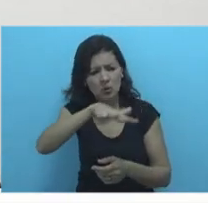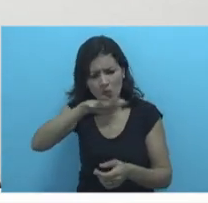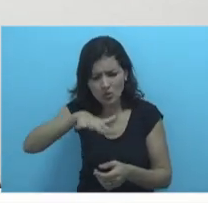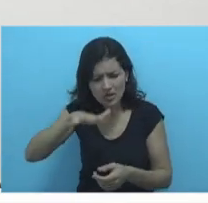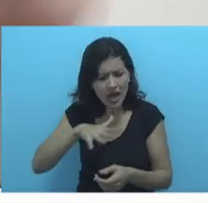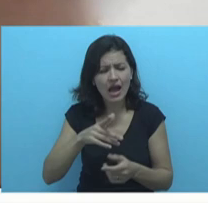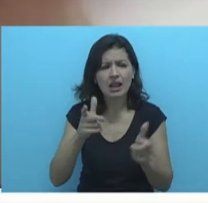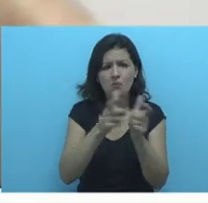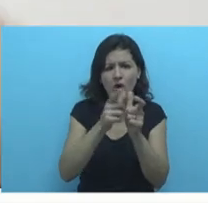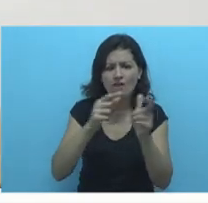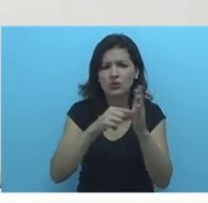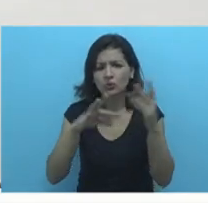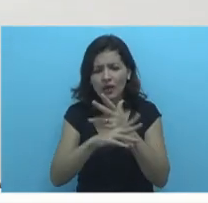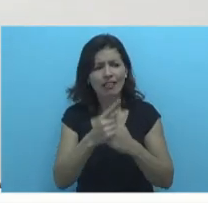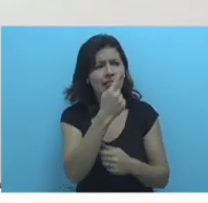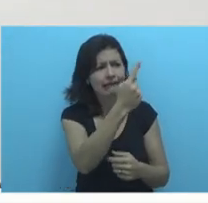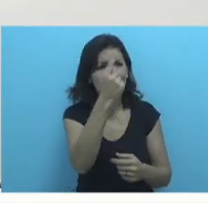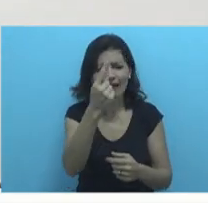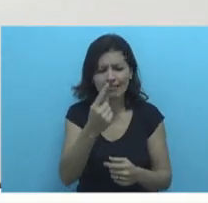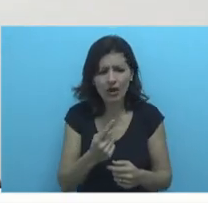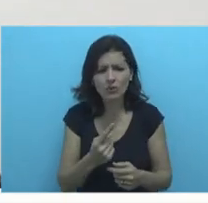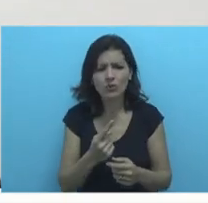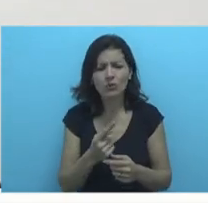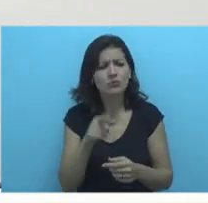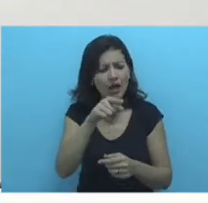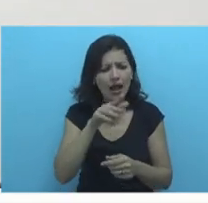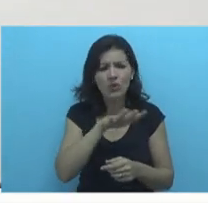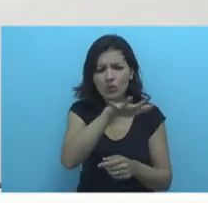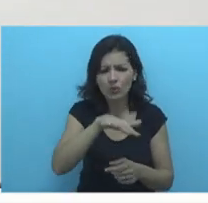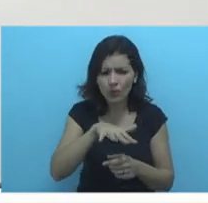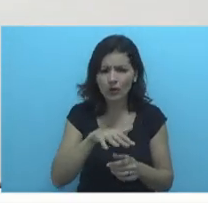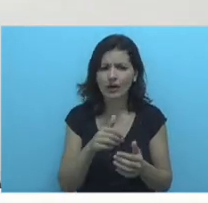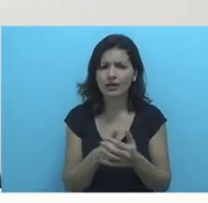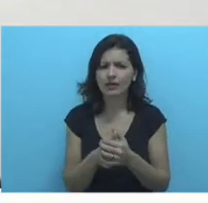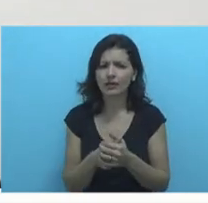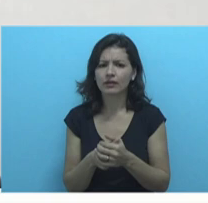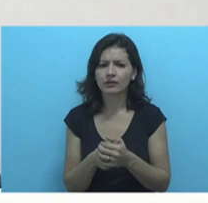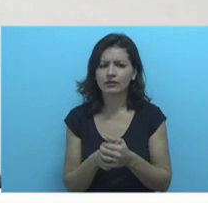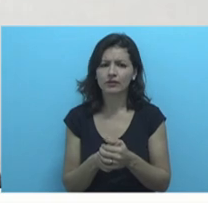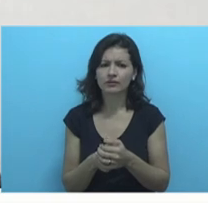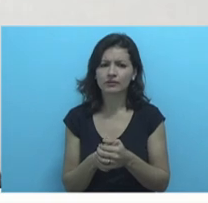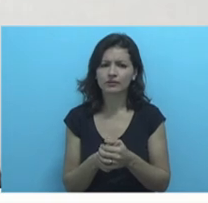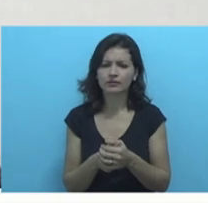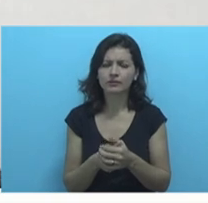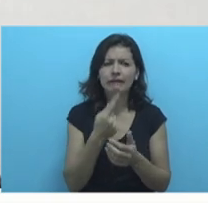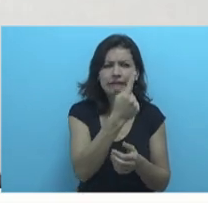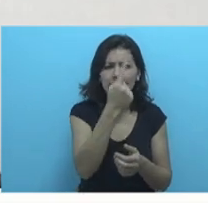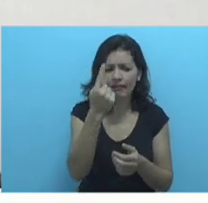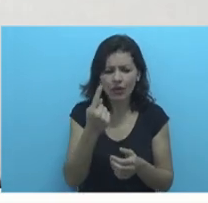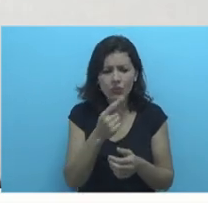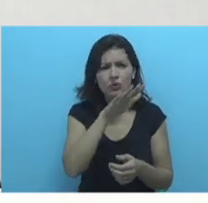a cada una de esas localidades su paso no fue en vano. En cada una de